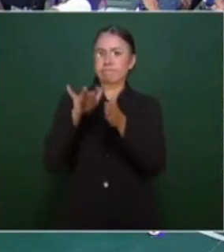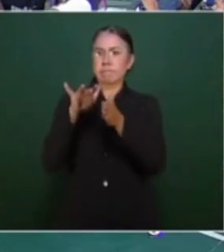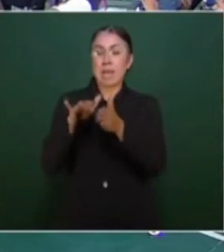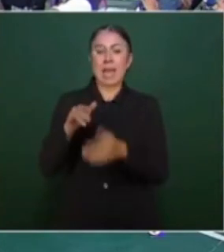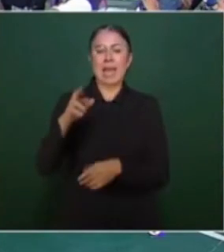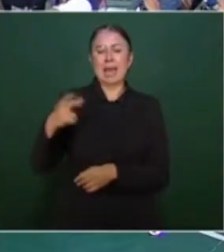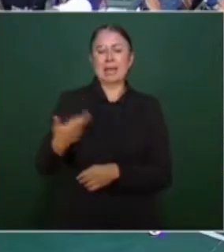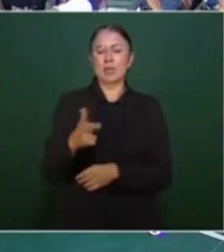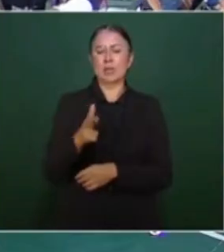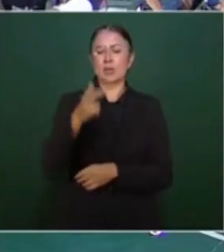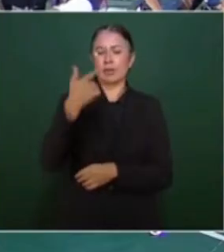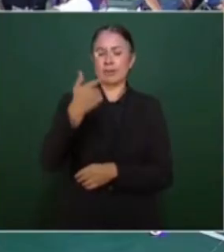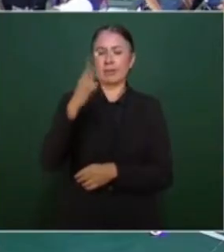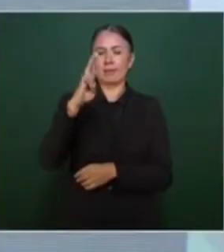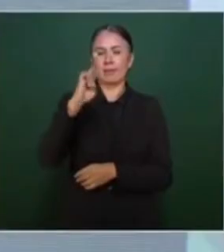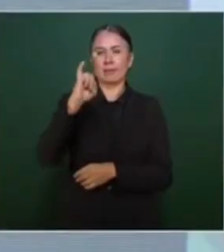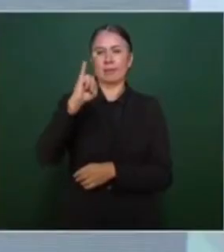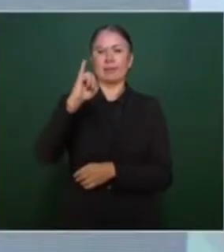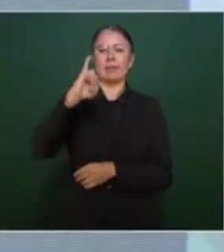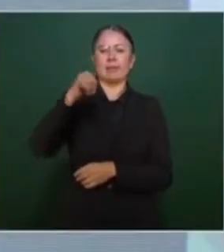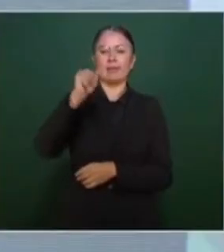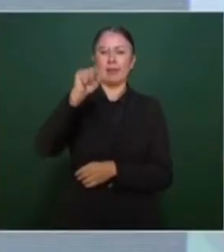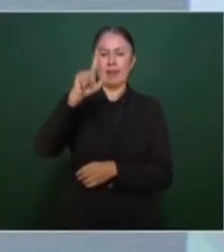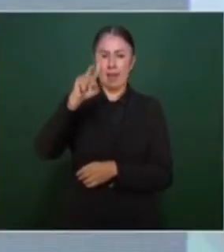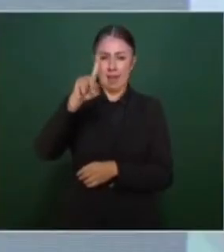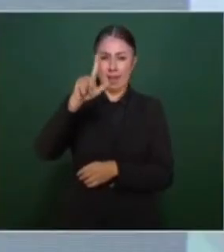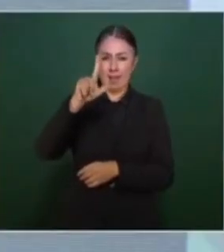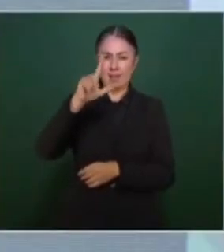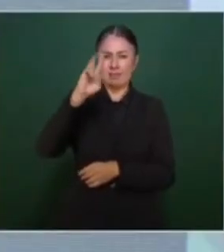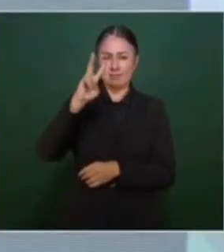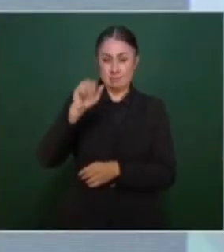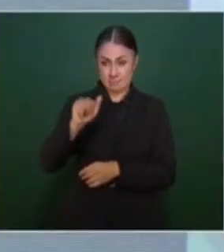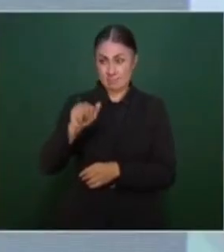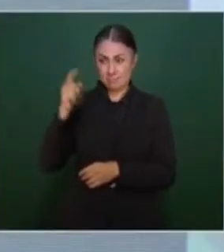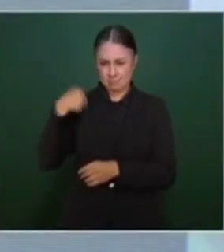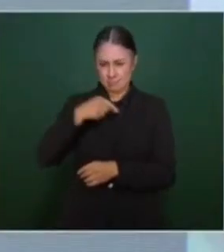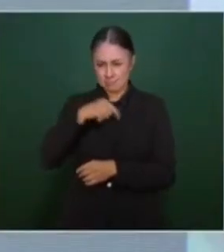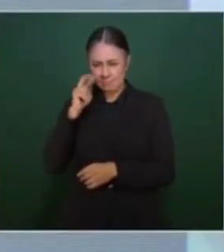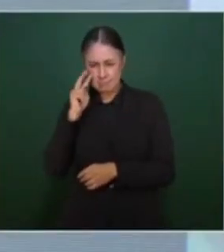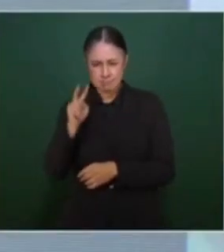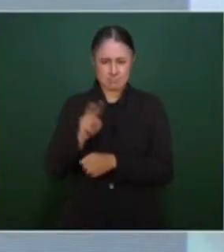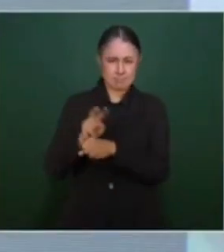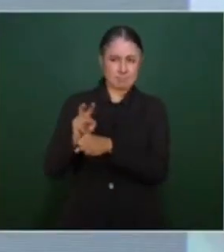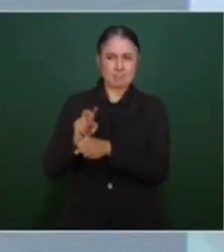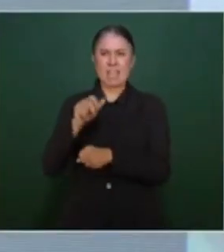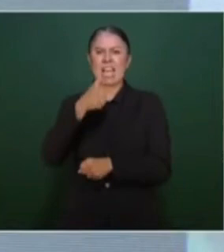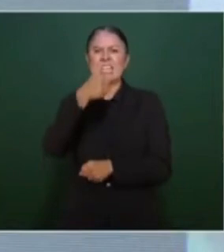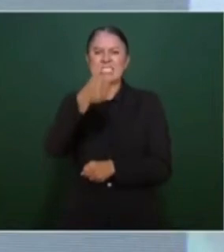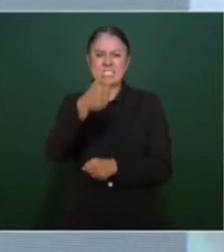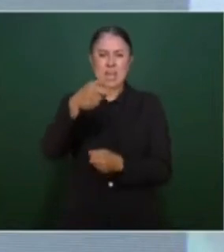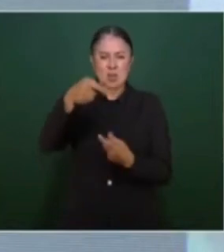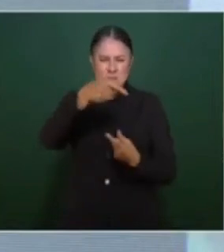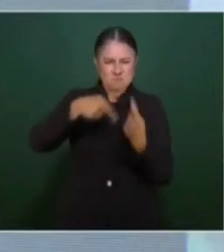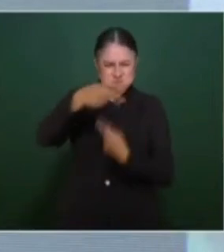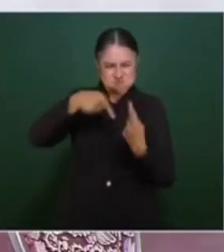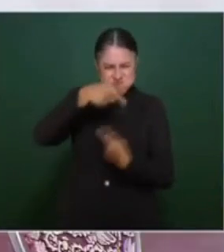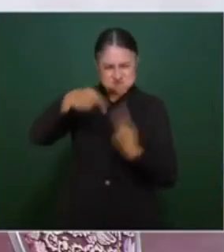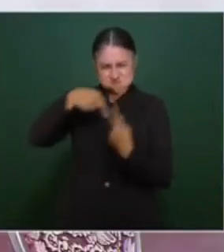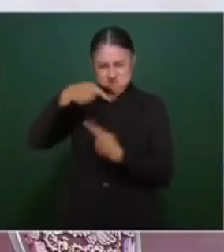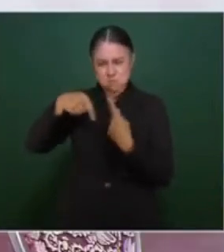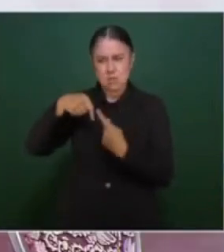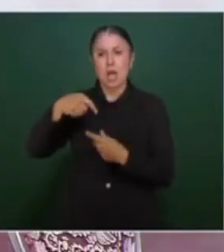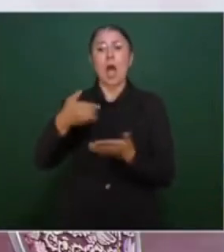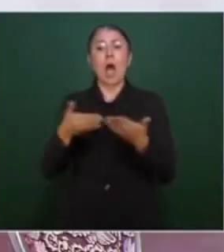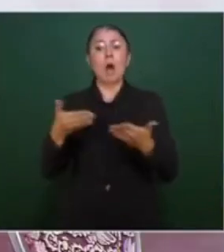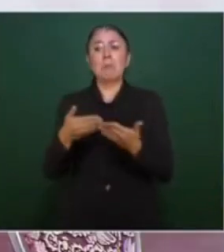estaban subutilizadas. Si tienen 6 turbinas, trabajaban con una, cuando